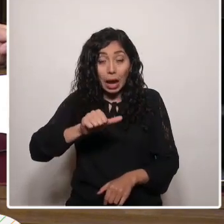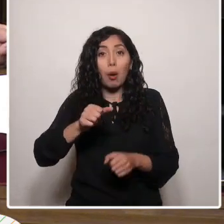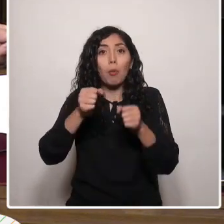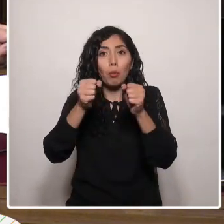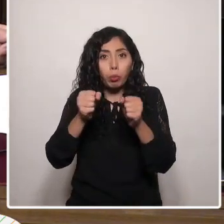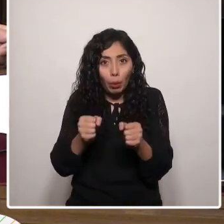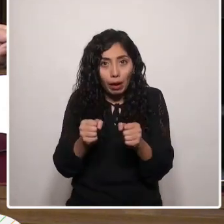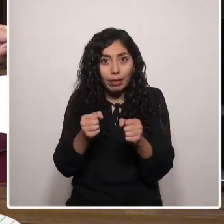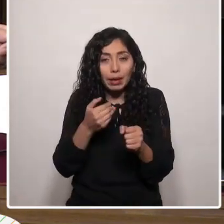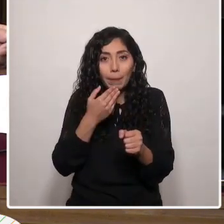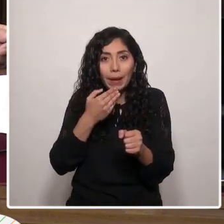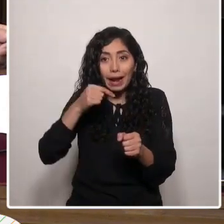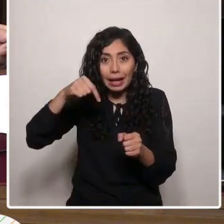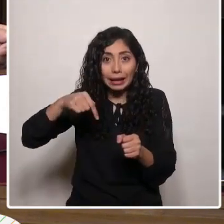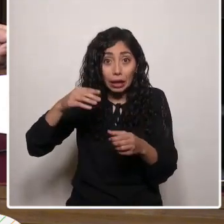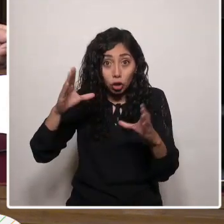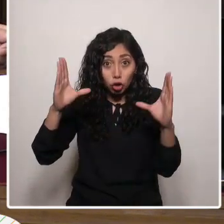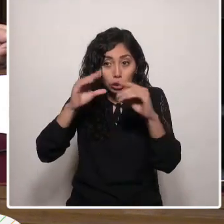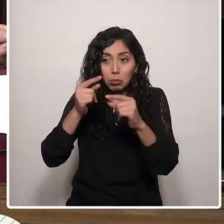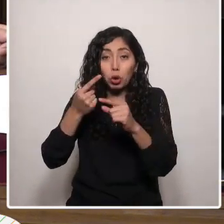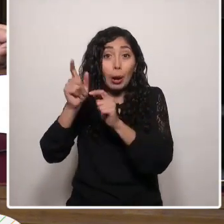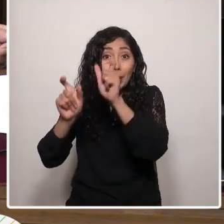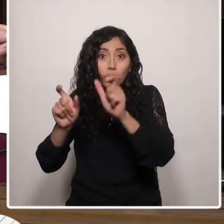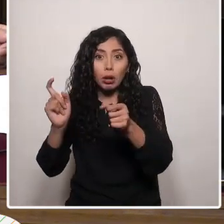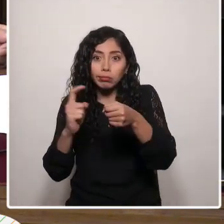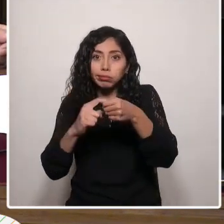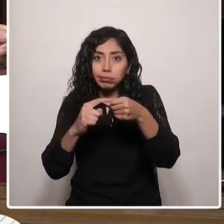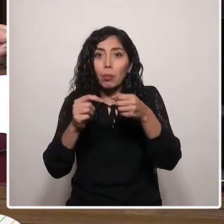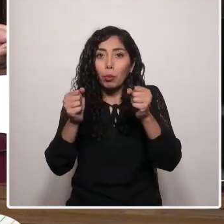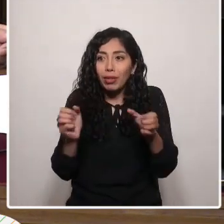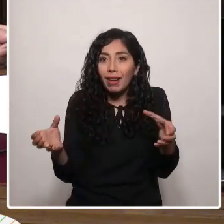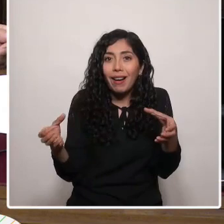va a incorporar esta noche o mañana.